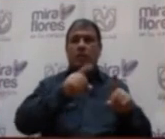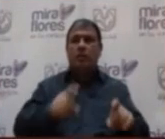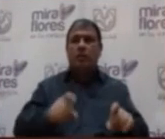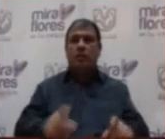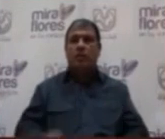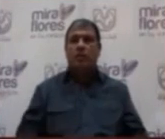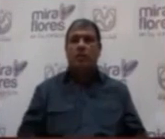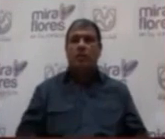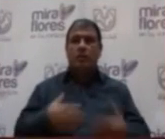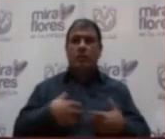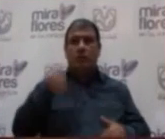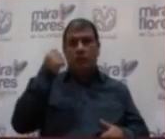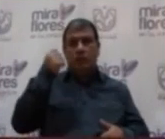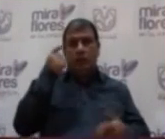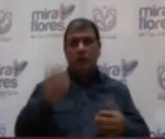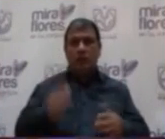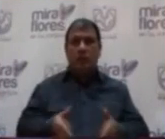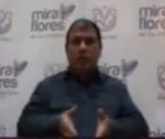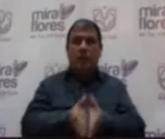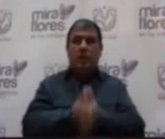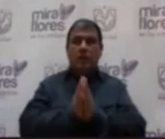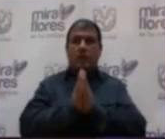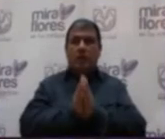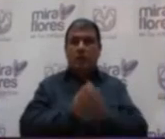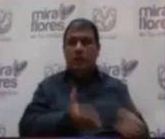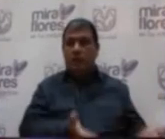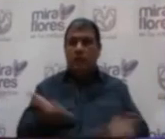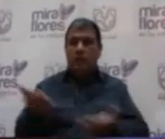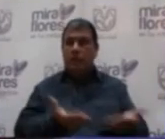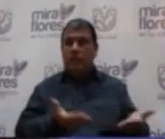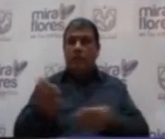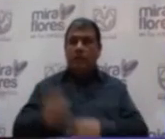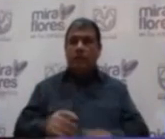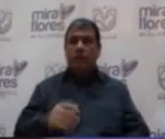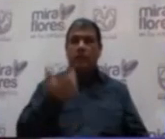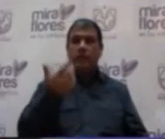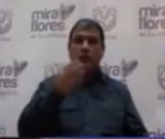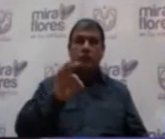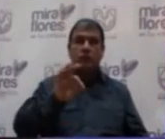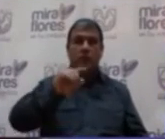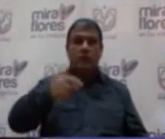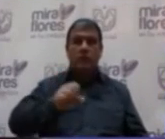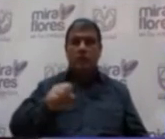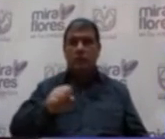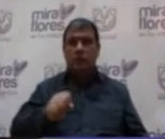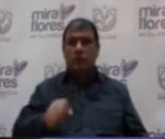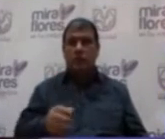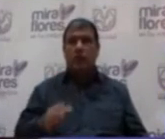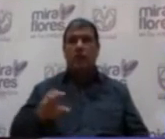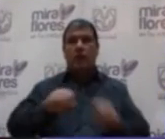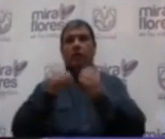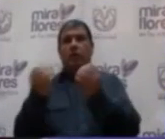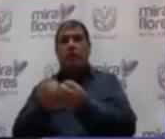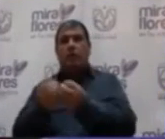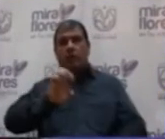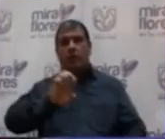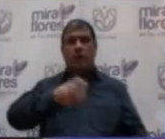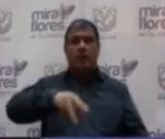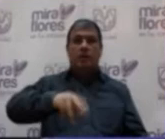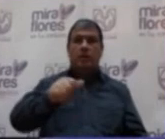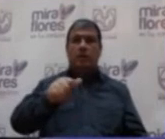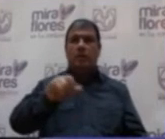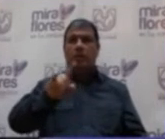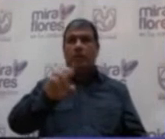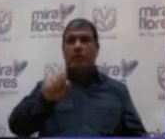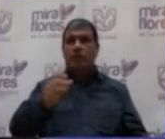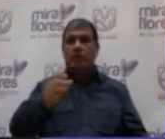Tengo entendido que en ese pedido se va a trasladar más o menos alrededor de 19.000 soles a la organización Emaús que brinda el tema de